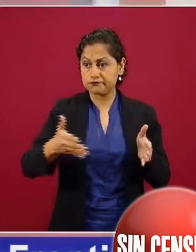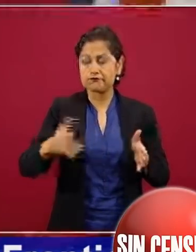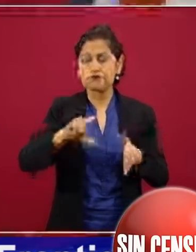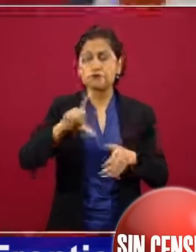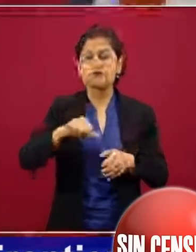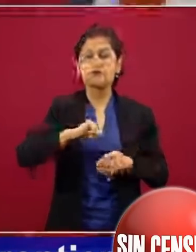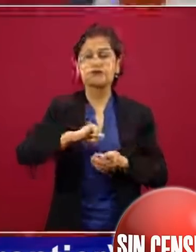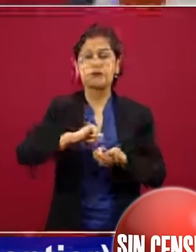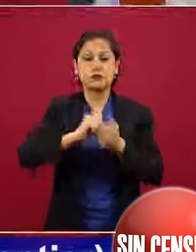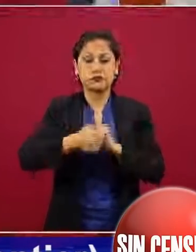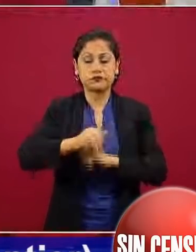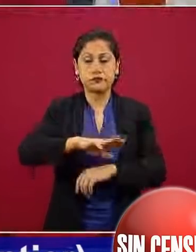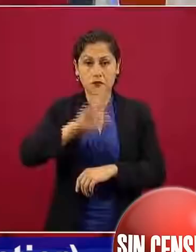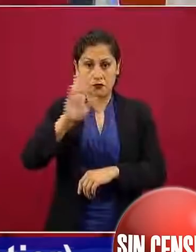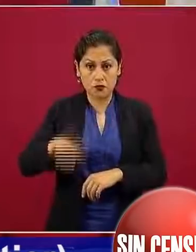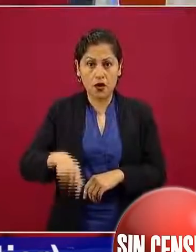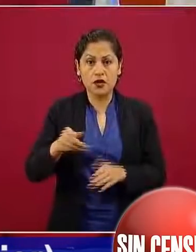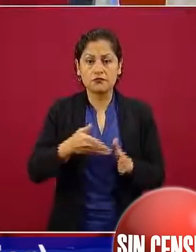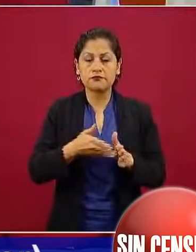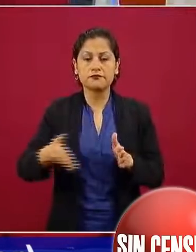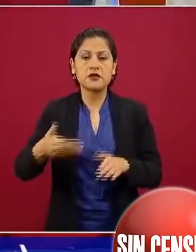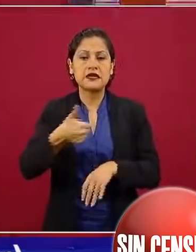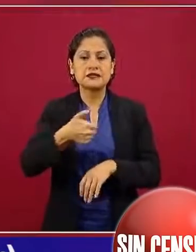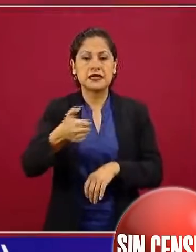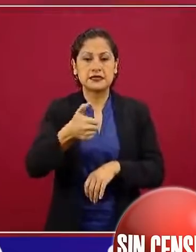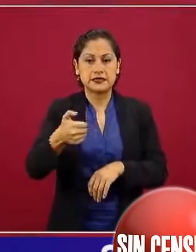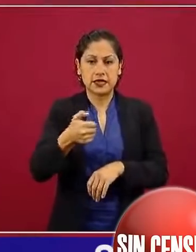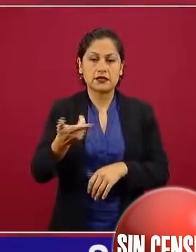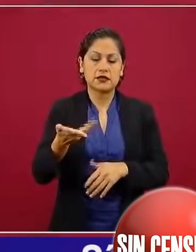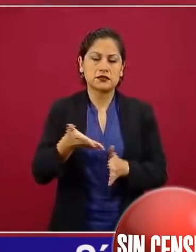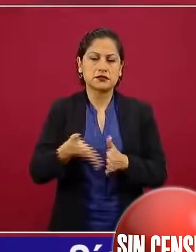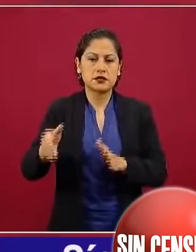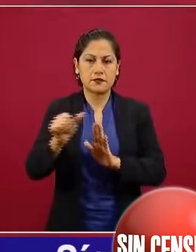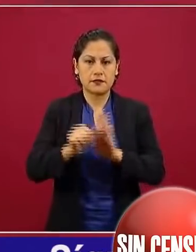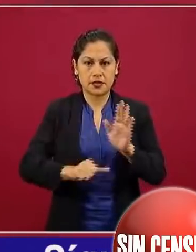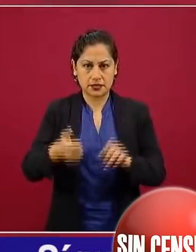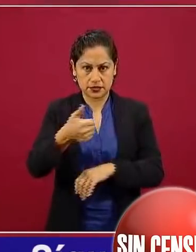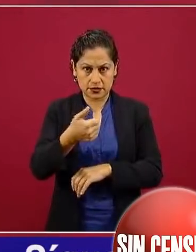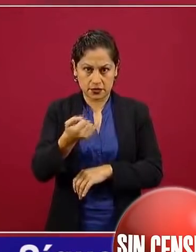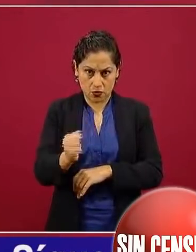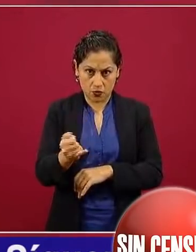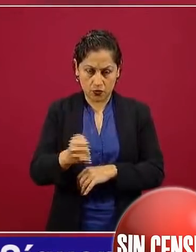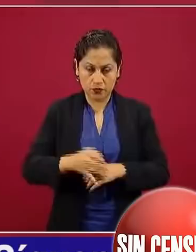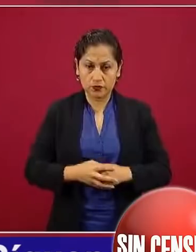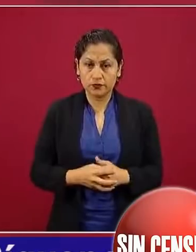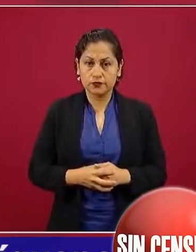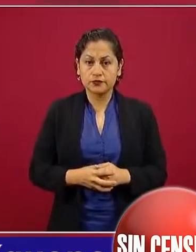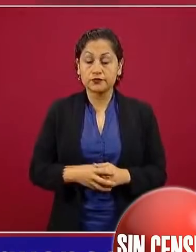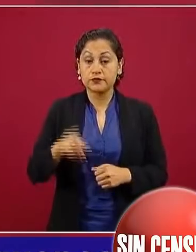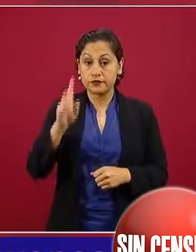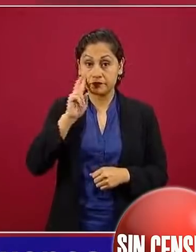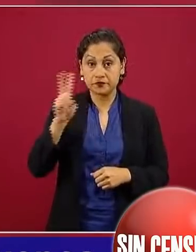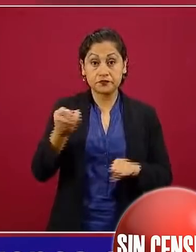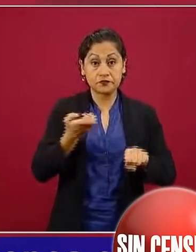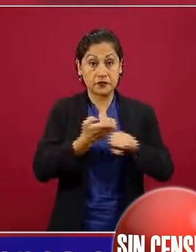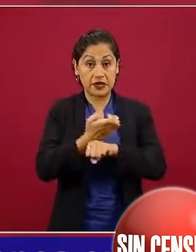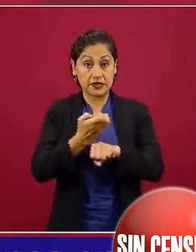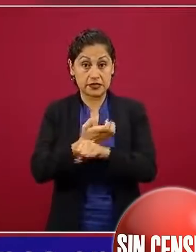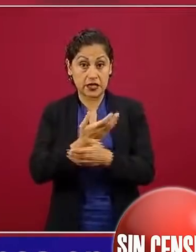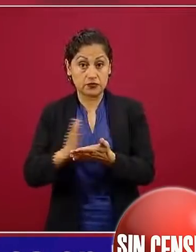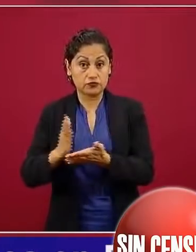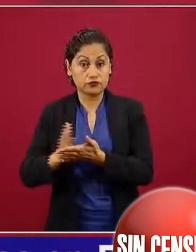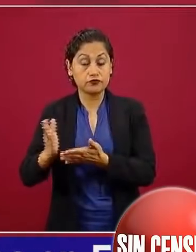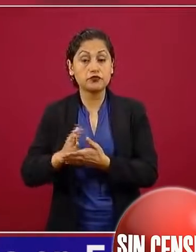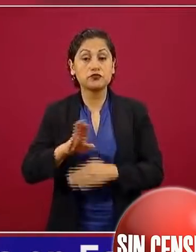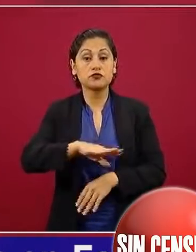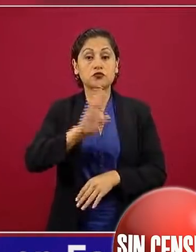día, en algunos días, sobre todo durante el mes de junio. Por entidad federativa lo vemos, no ha cambiado mucho la distribución.